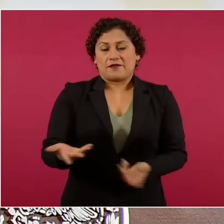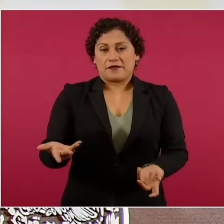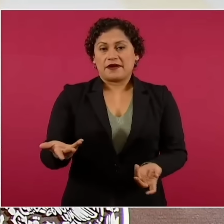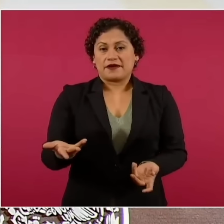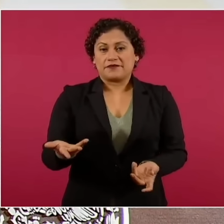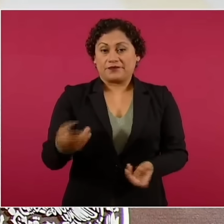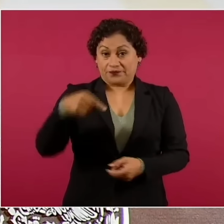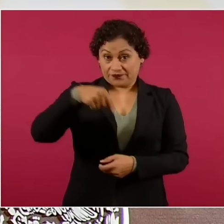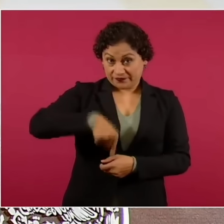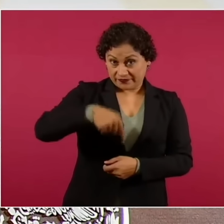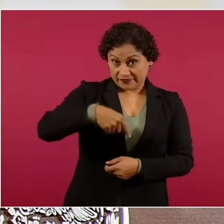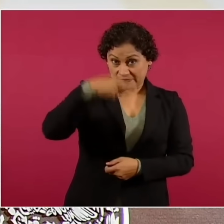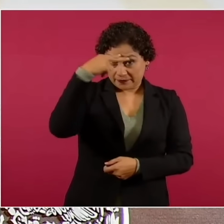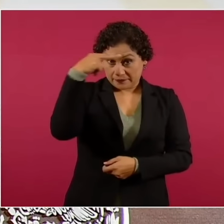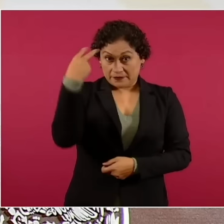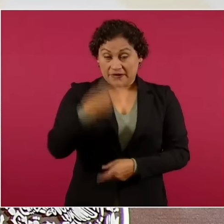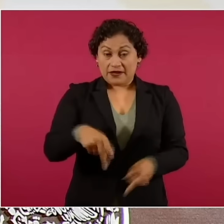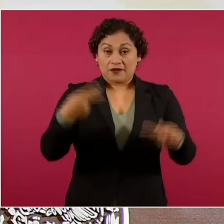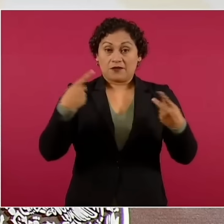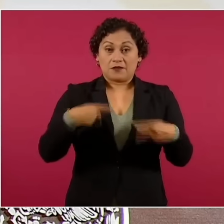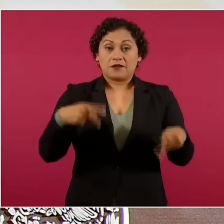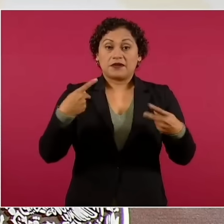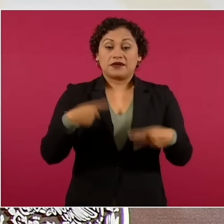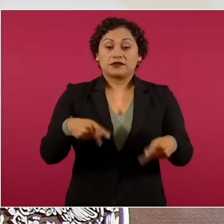la gente